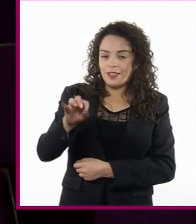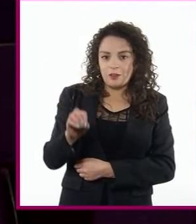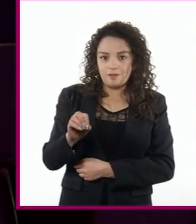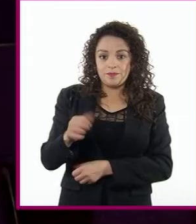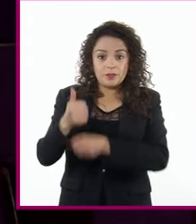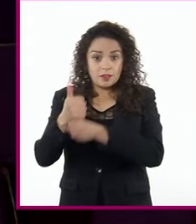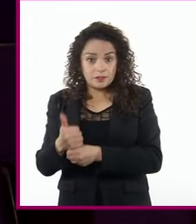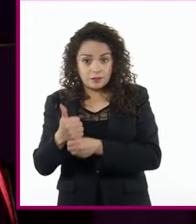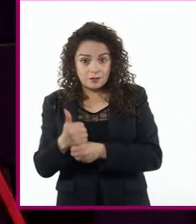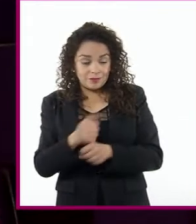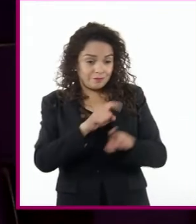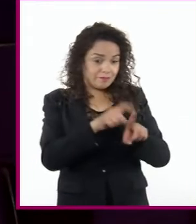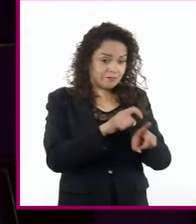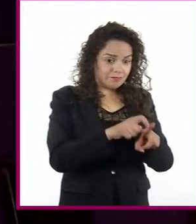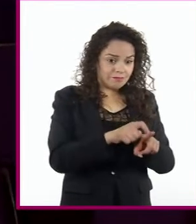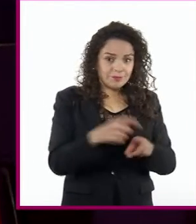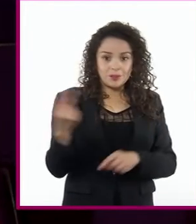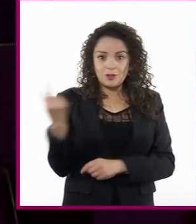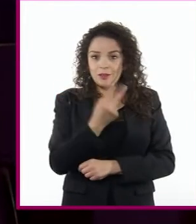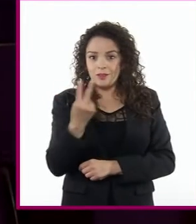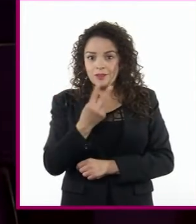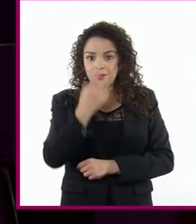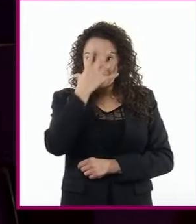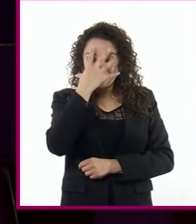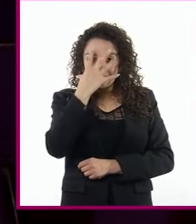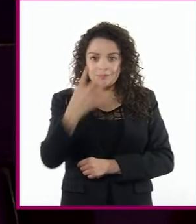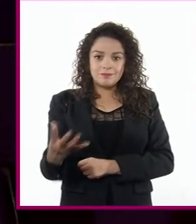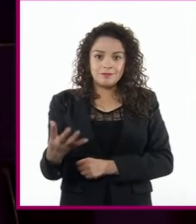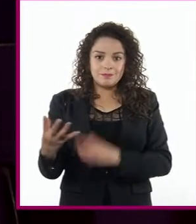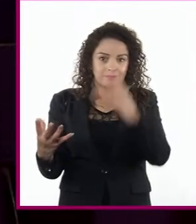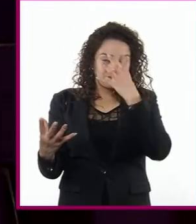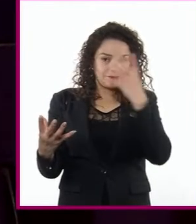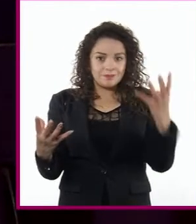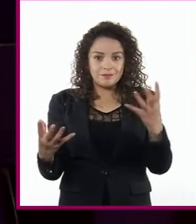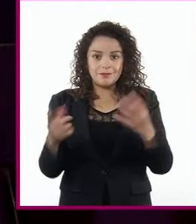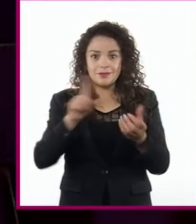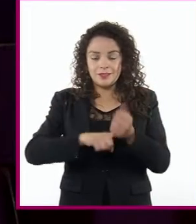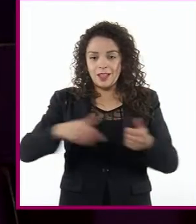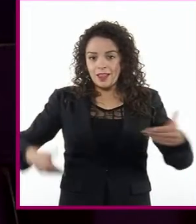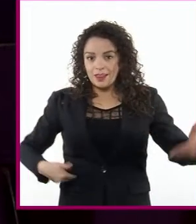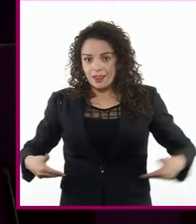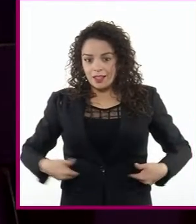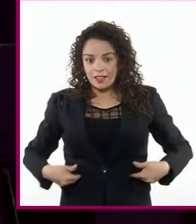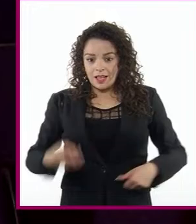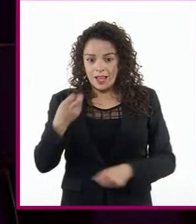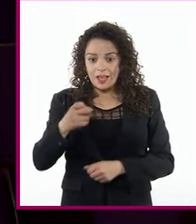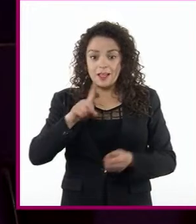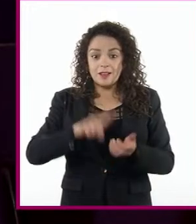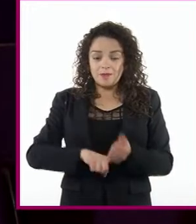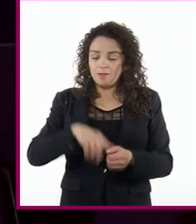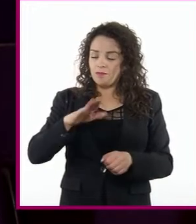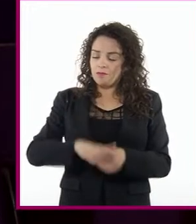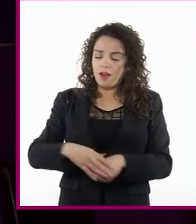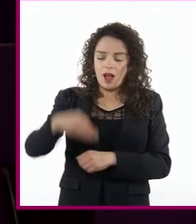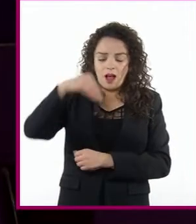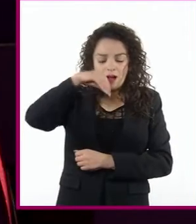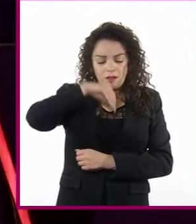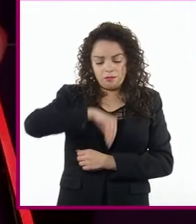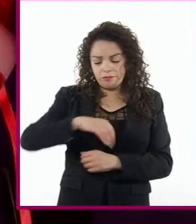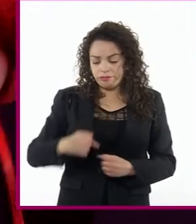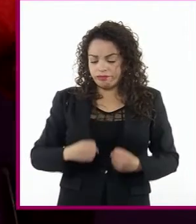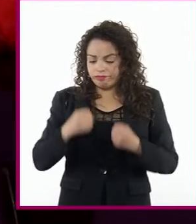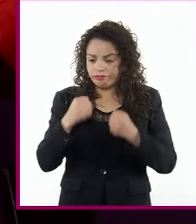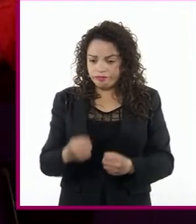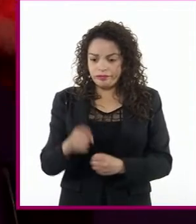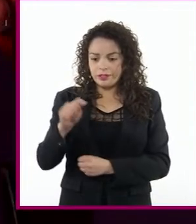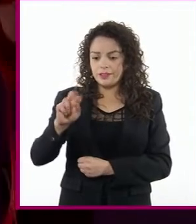son las dos caras del género dramático. La tragedia muestra la visión de los hondos estados del alma. En la